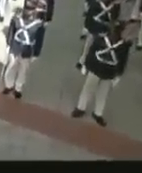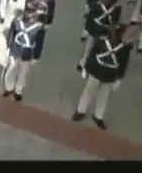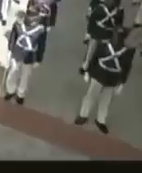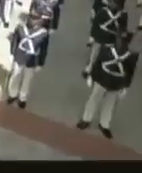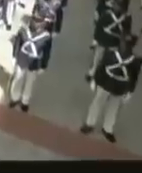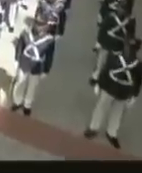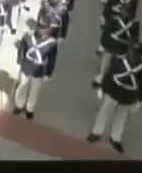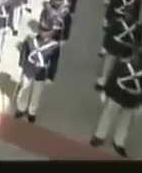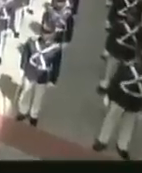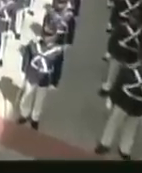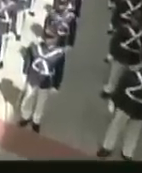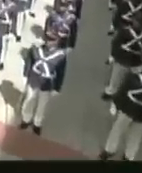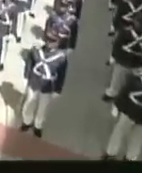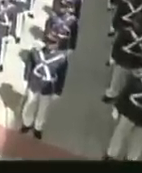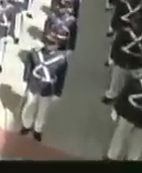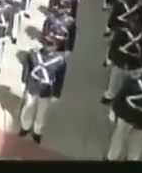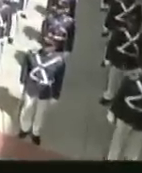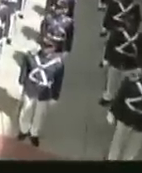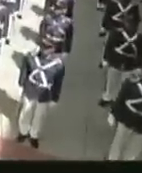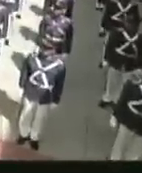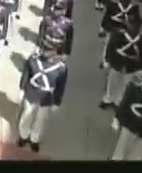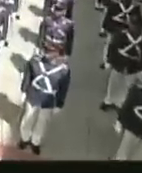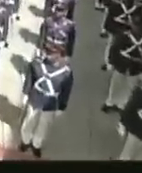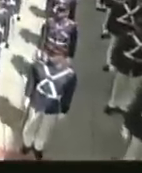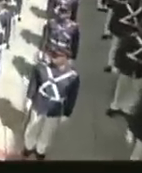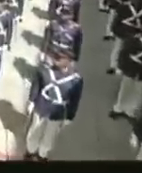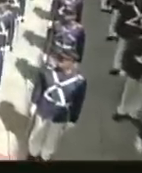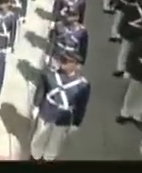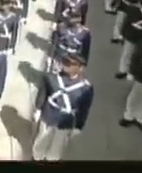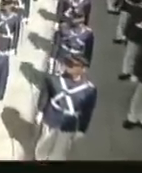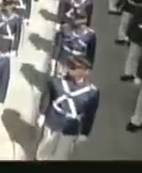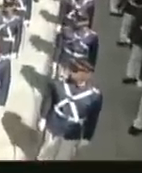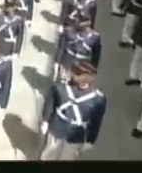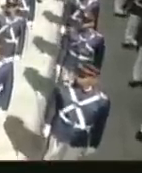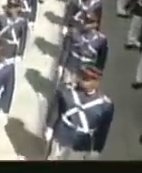¡Atención! ¡Pir! ¡Al hombro!